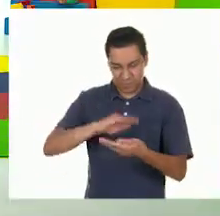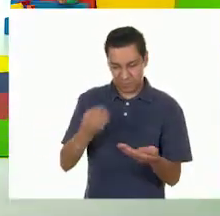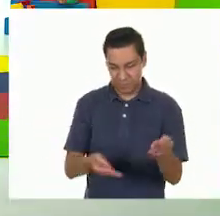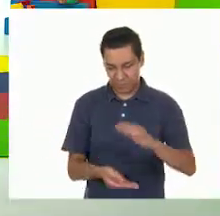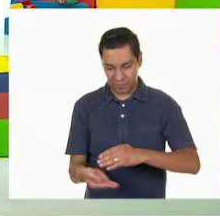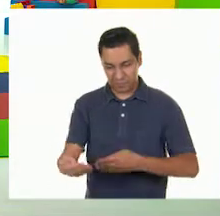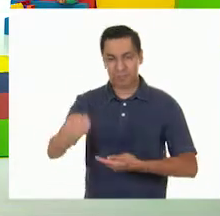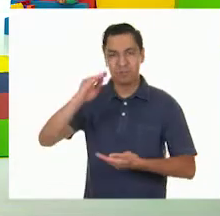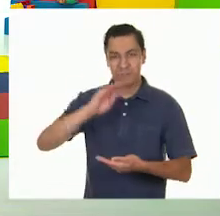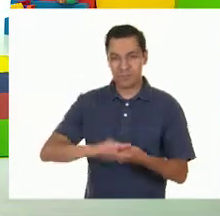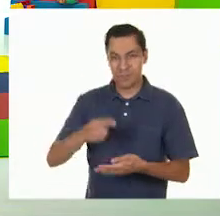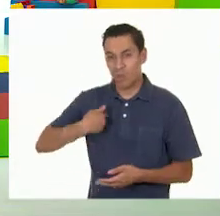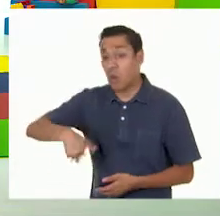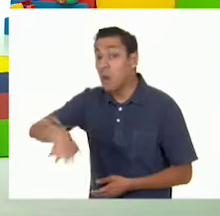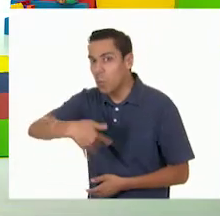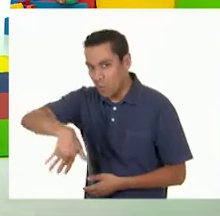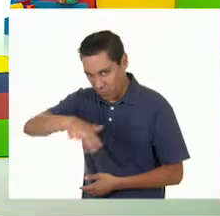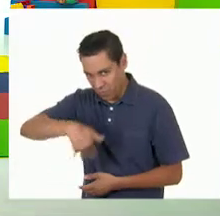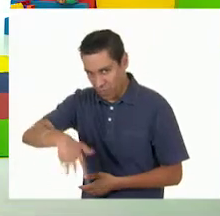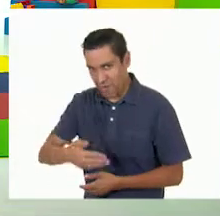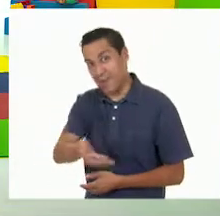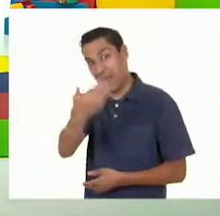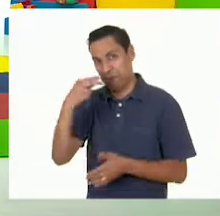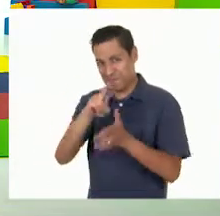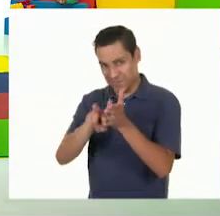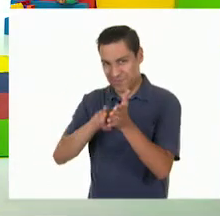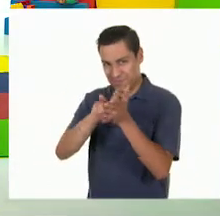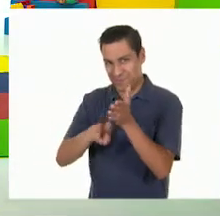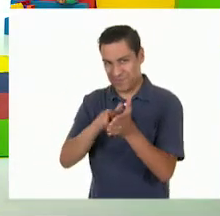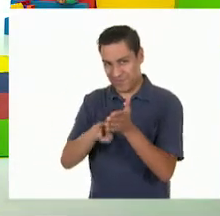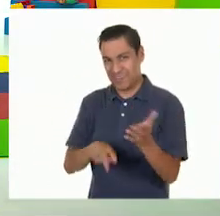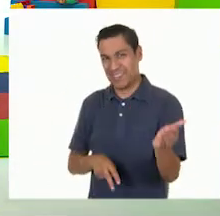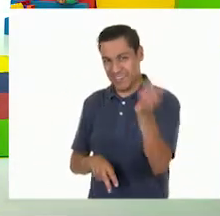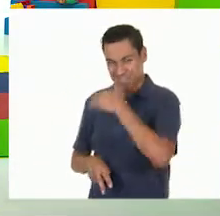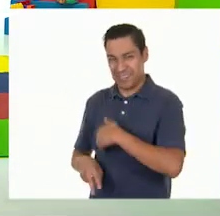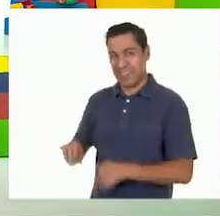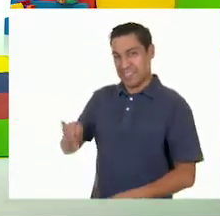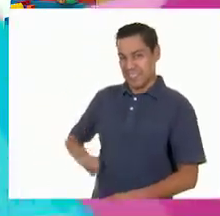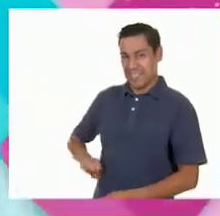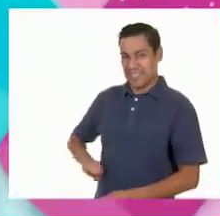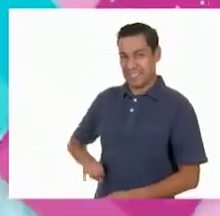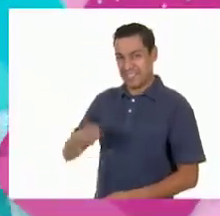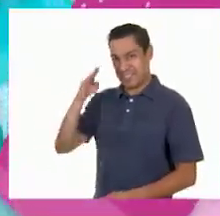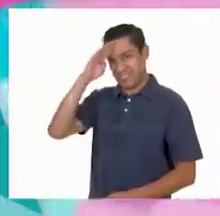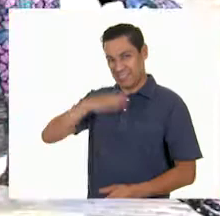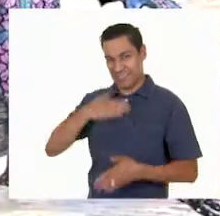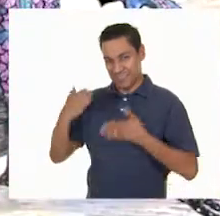lo busco les invito a ver el siguiente vídeo si que interesante disfrútenlo